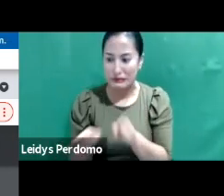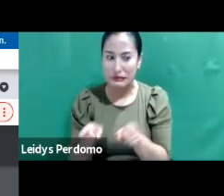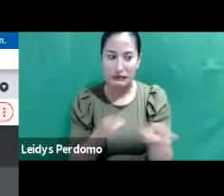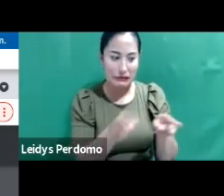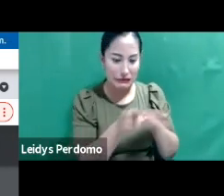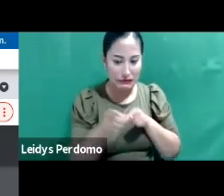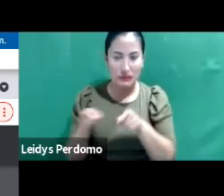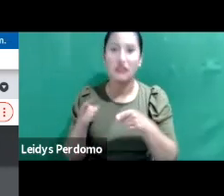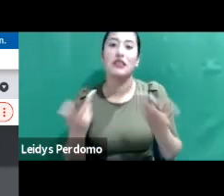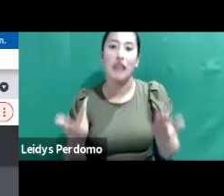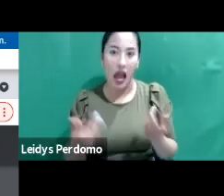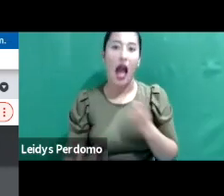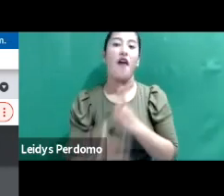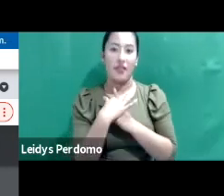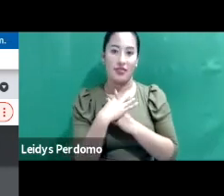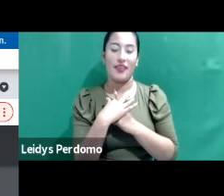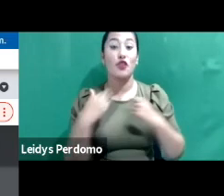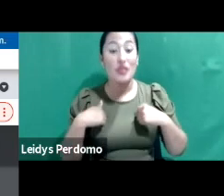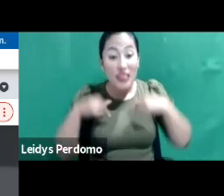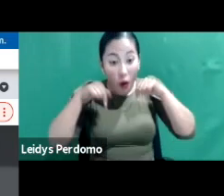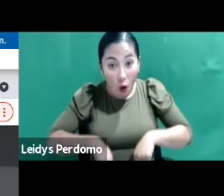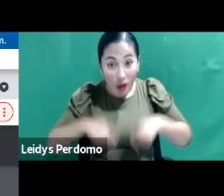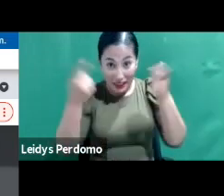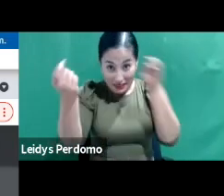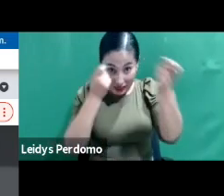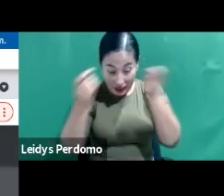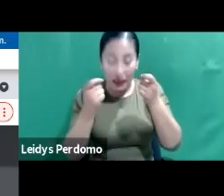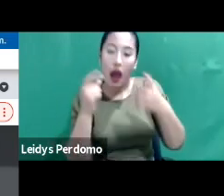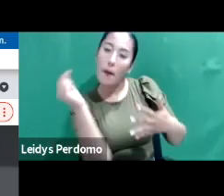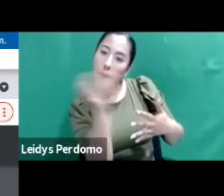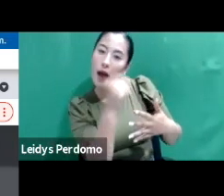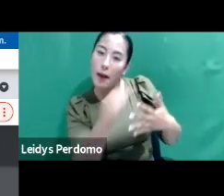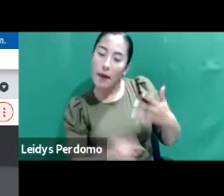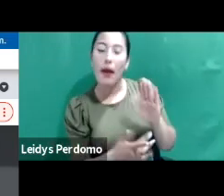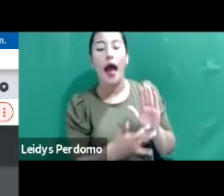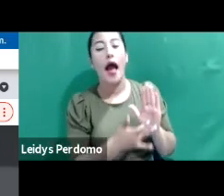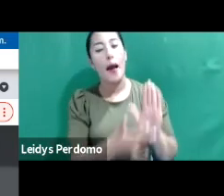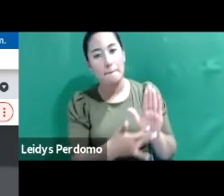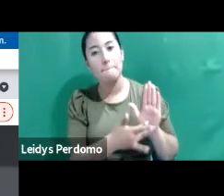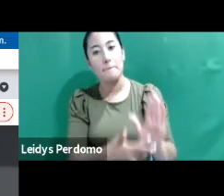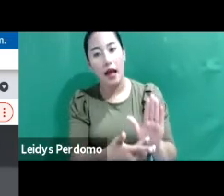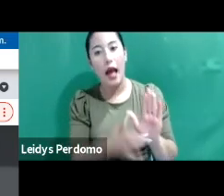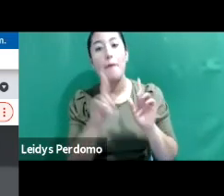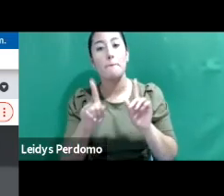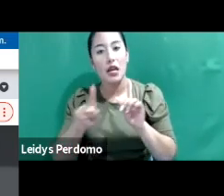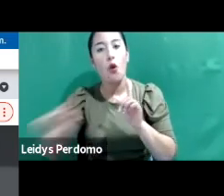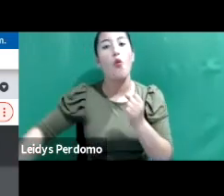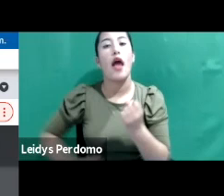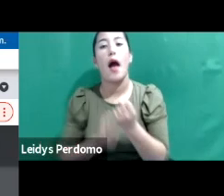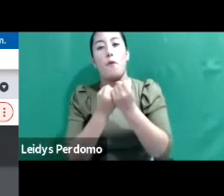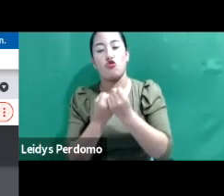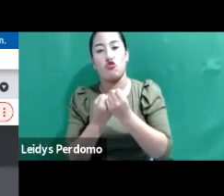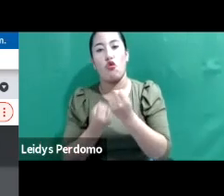que más allá de las estrategias que les estoy mostrando hoy, comprendamos que tenemos que hacerlo por medio también de una base terapéutica. Y por